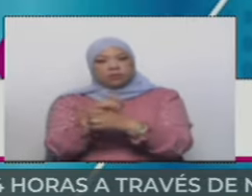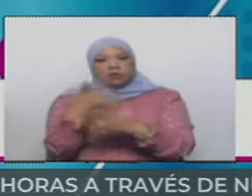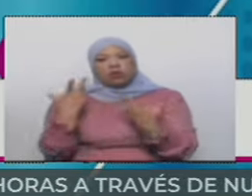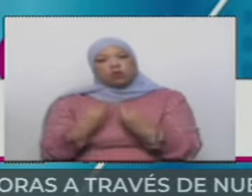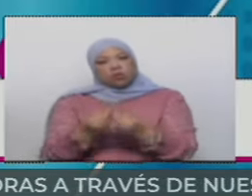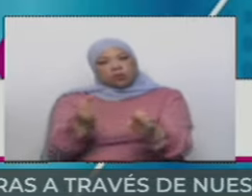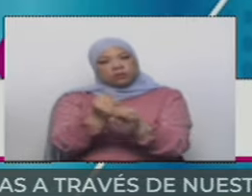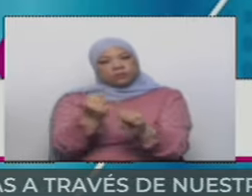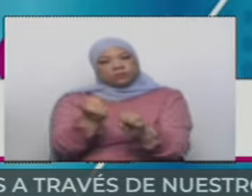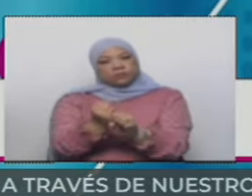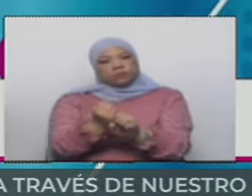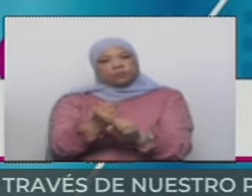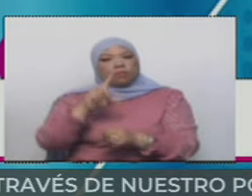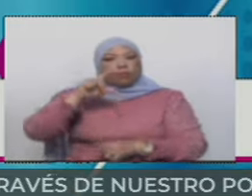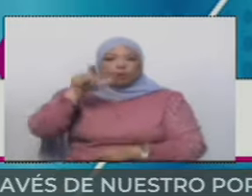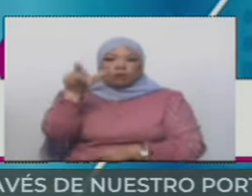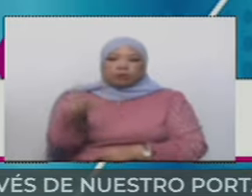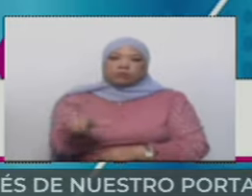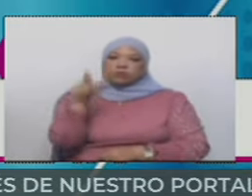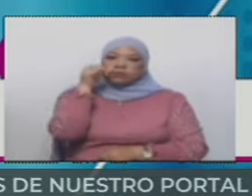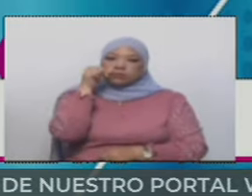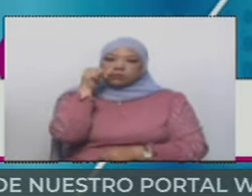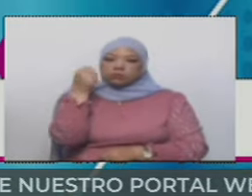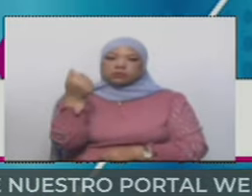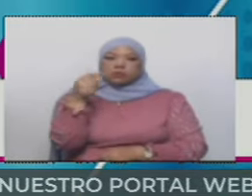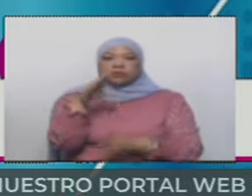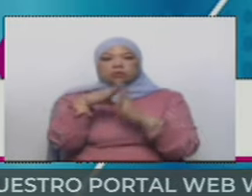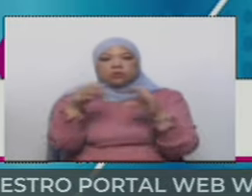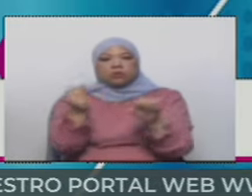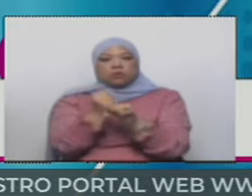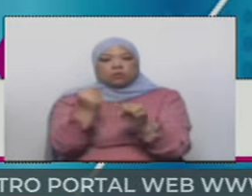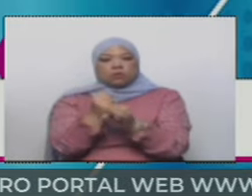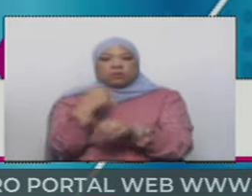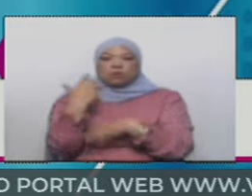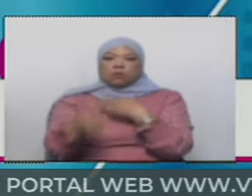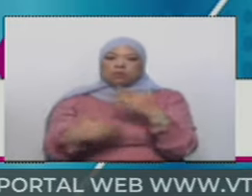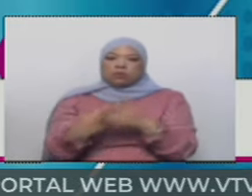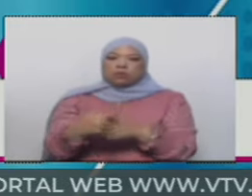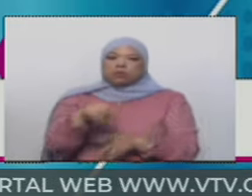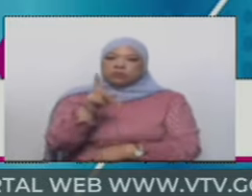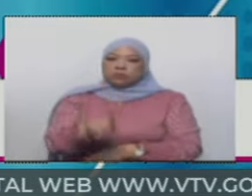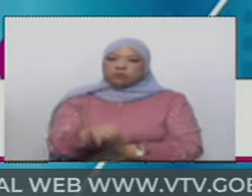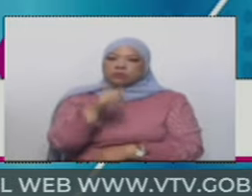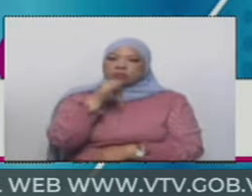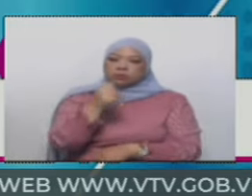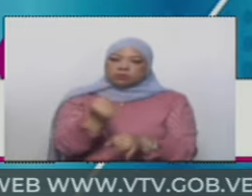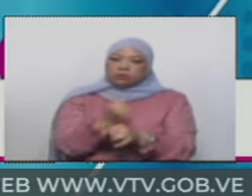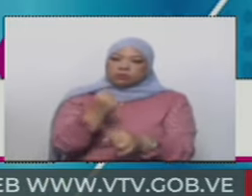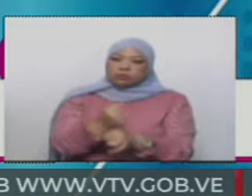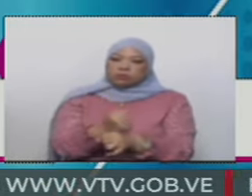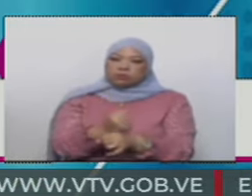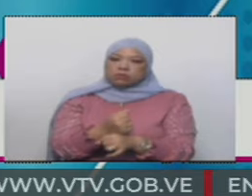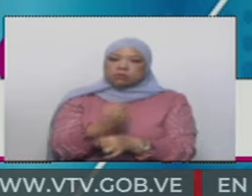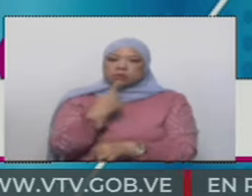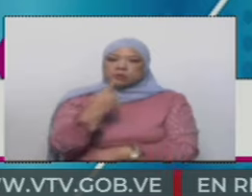compañero, Ricardo, Erika, todos los compañeros aquí presentes, allá